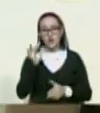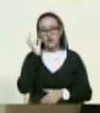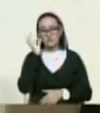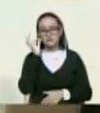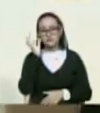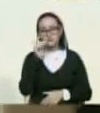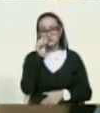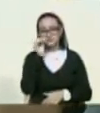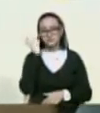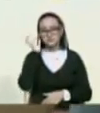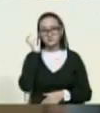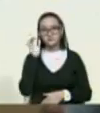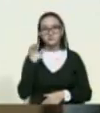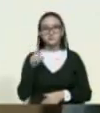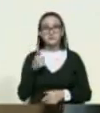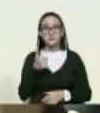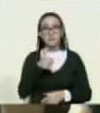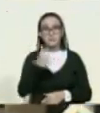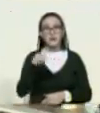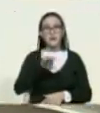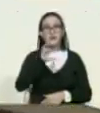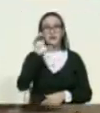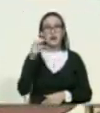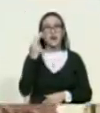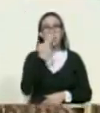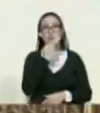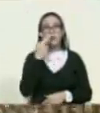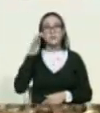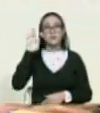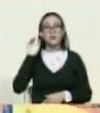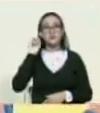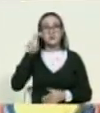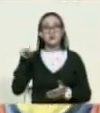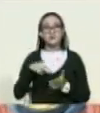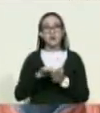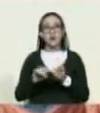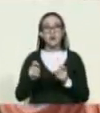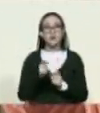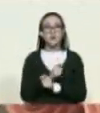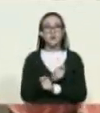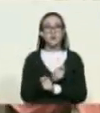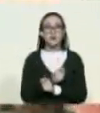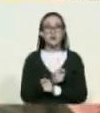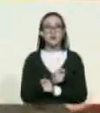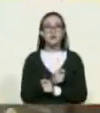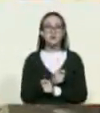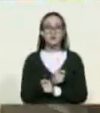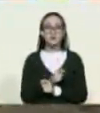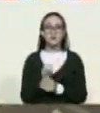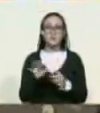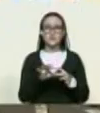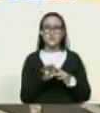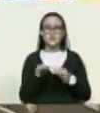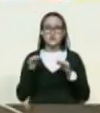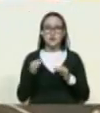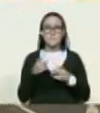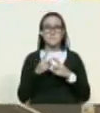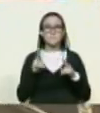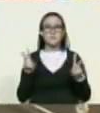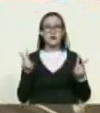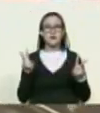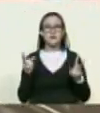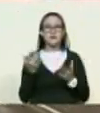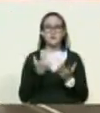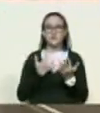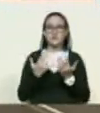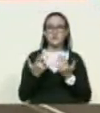estados y su juramentación ante esta Asamblea Nacional Constituyente ha permitido afianzar la paz, la